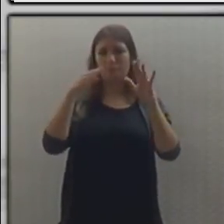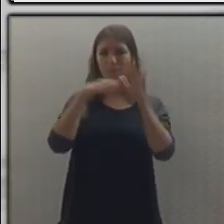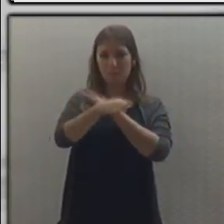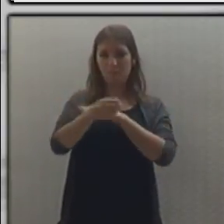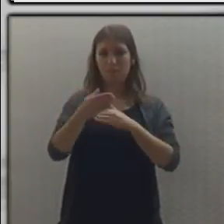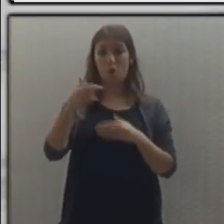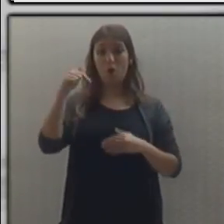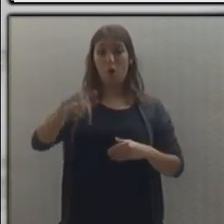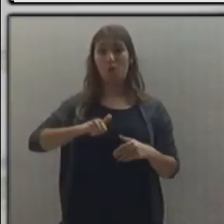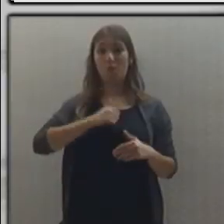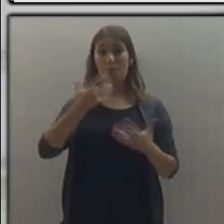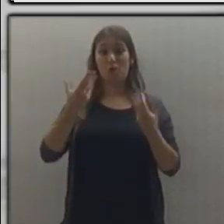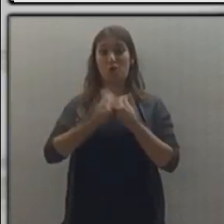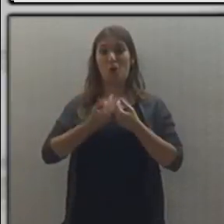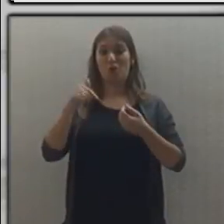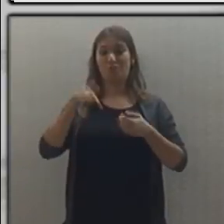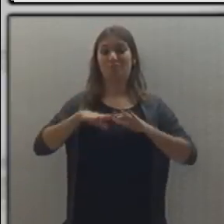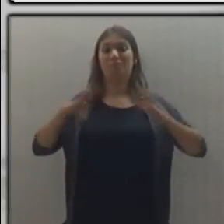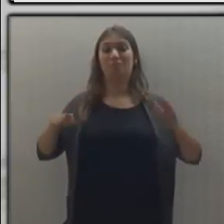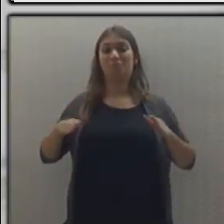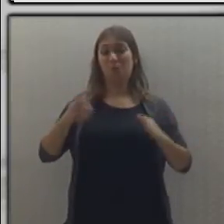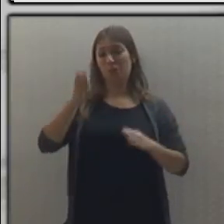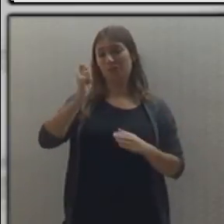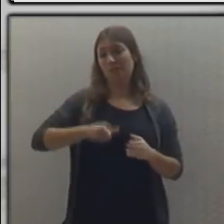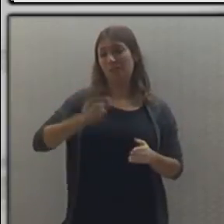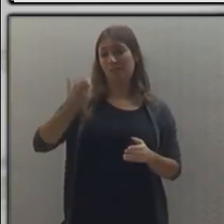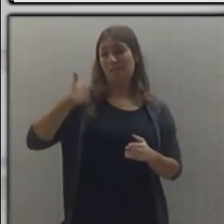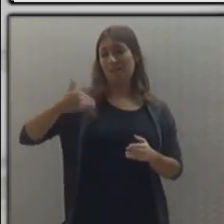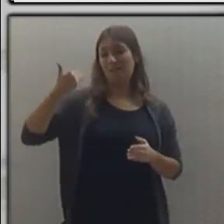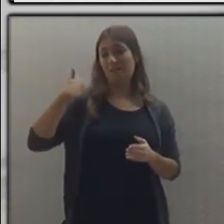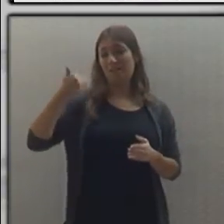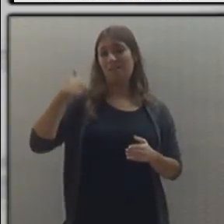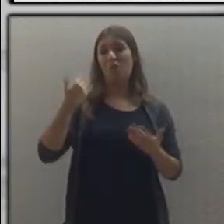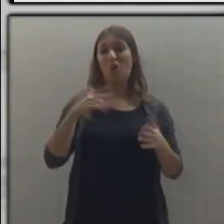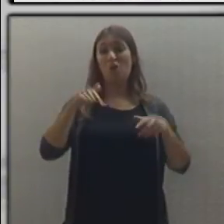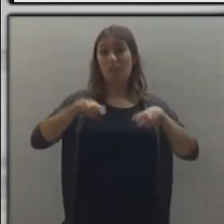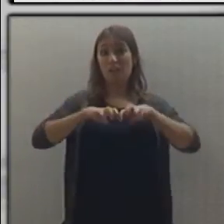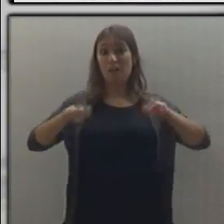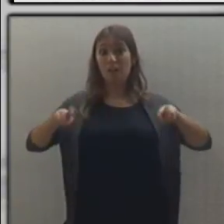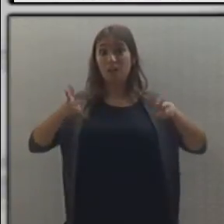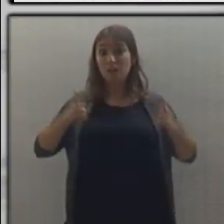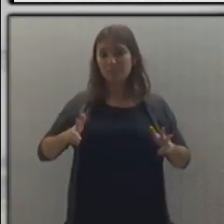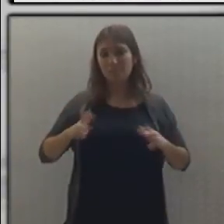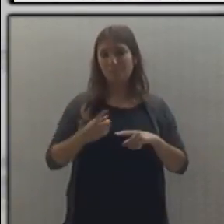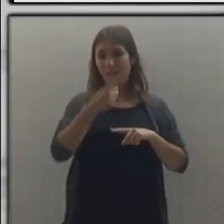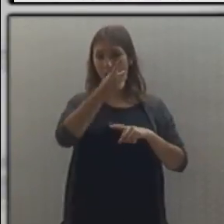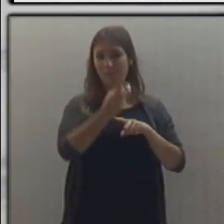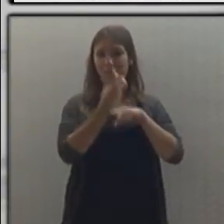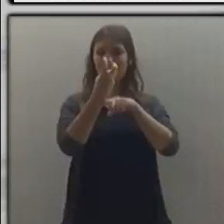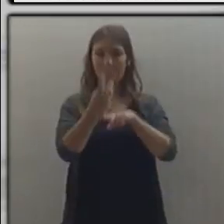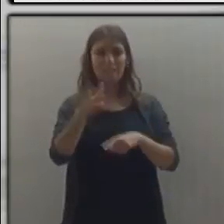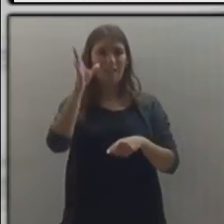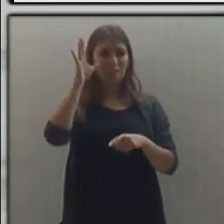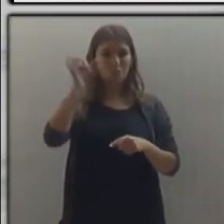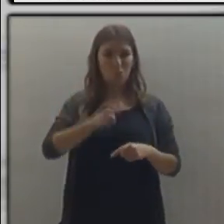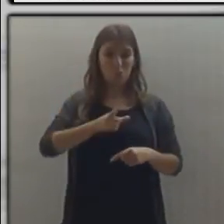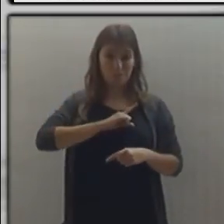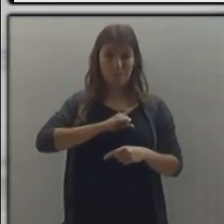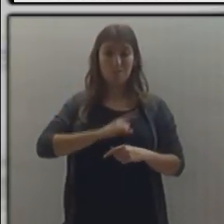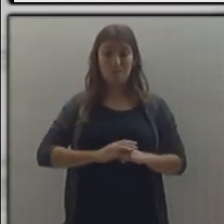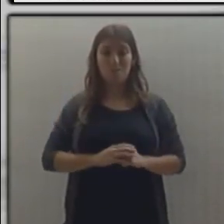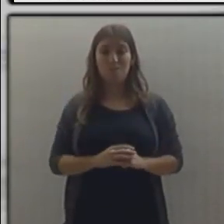accesibilidad. Hoy le toca estar aquí arriba en la mesa, pero hay veces que ha estado, en muchas ocasiones ha estado abajo, pues escuchándonos, ¿no?